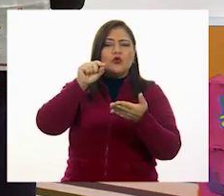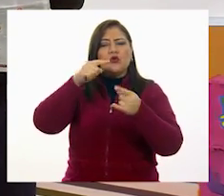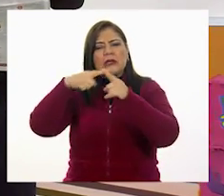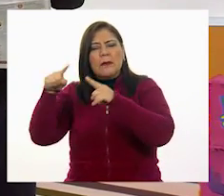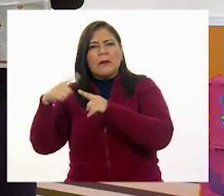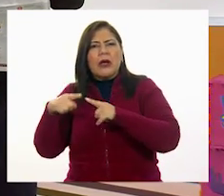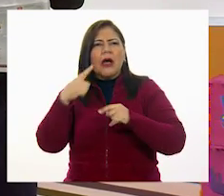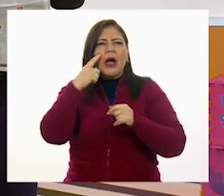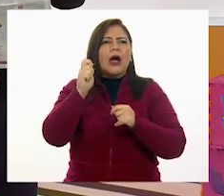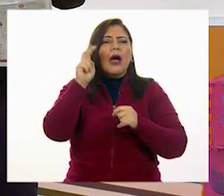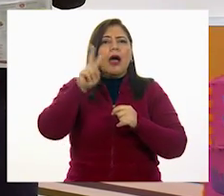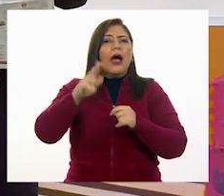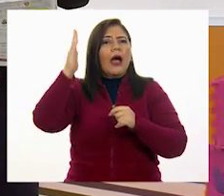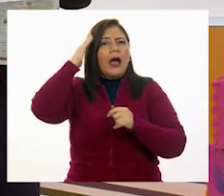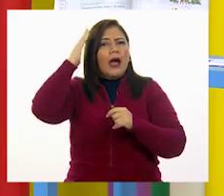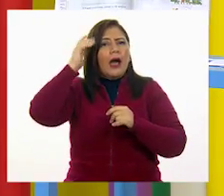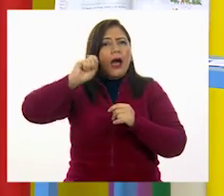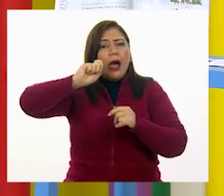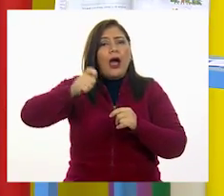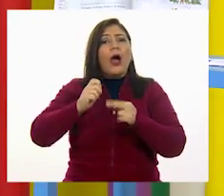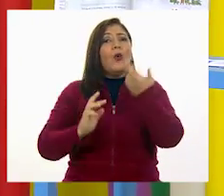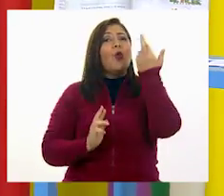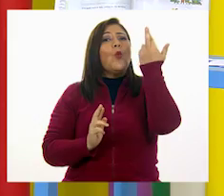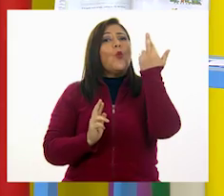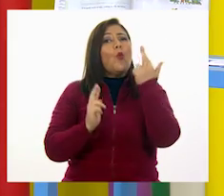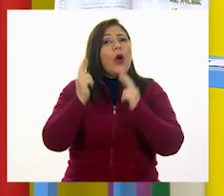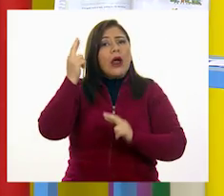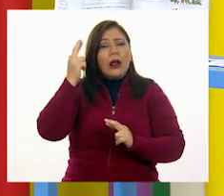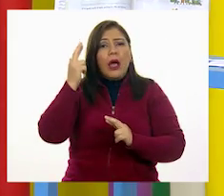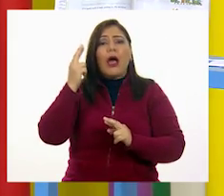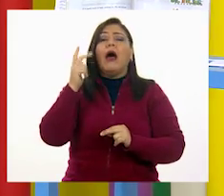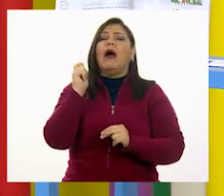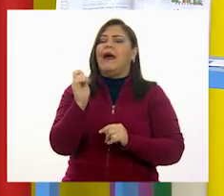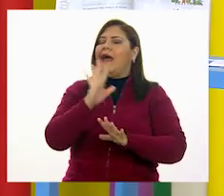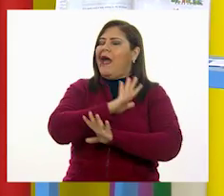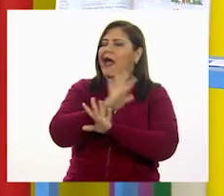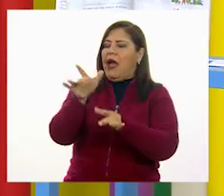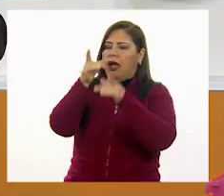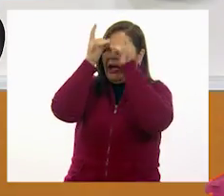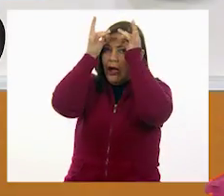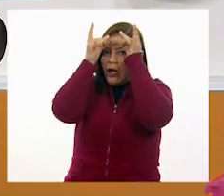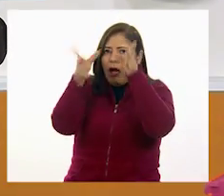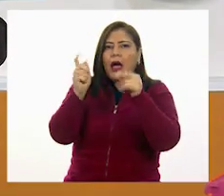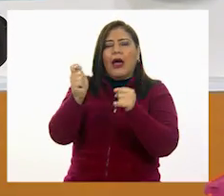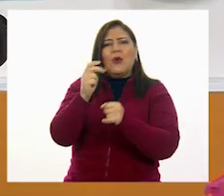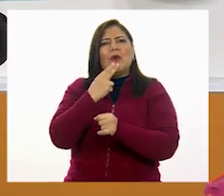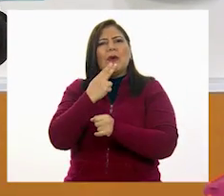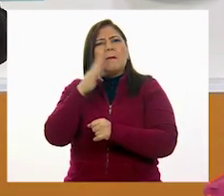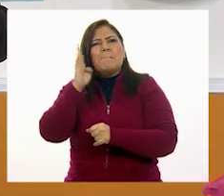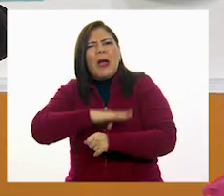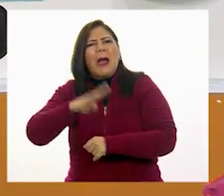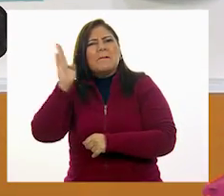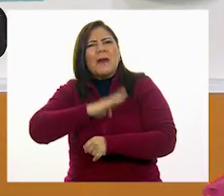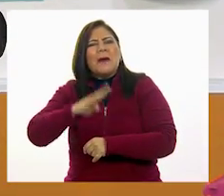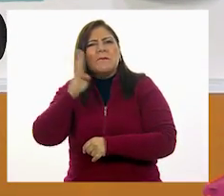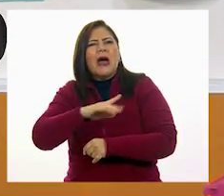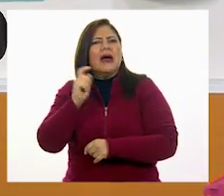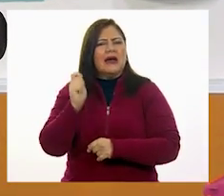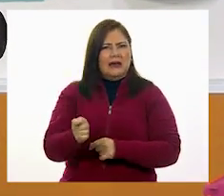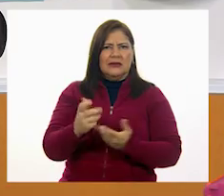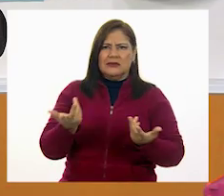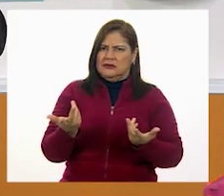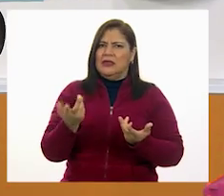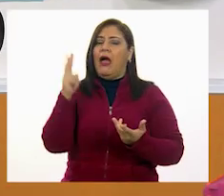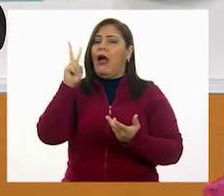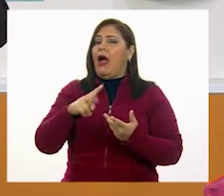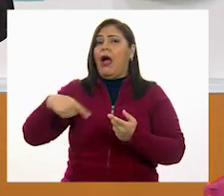como líder a la coma, se han puesto en huelga. Y es que ya están cansados de ver su uso incorrecto. ¡Ay! Así que